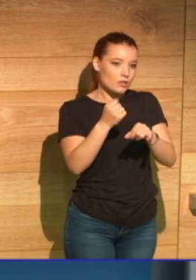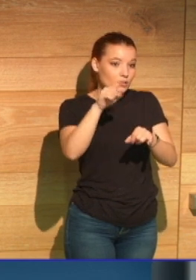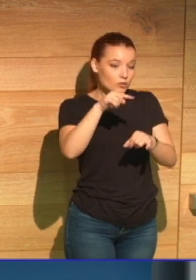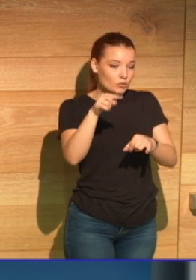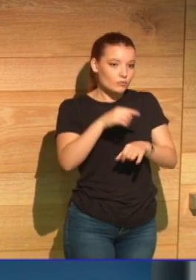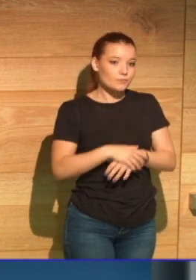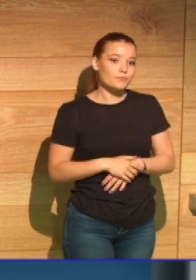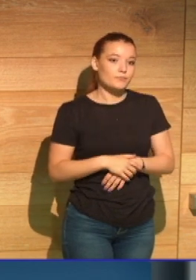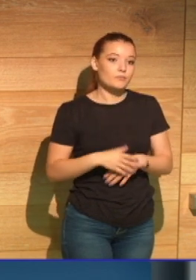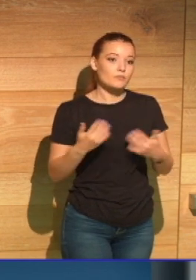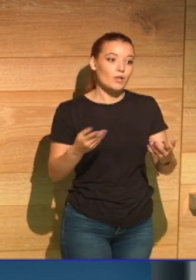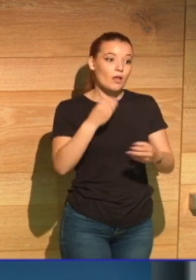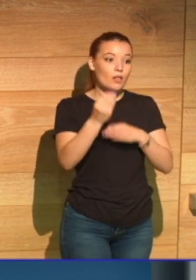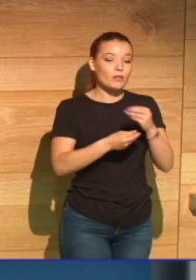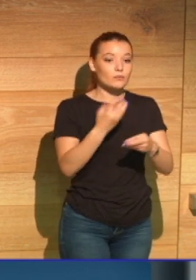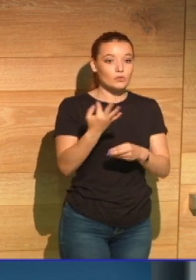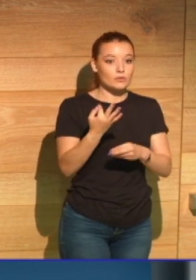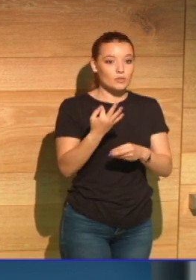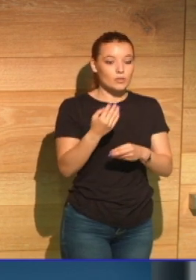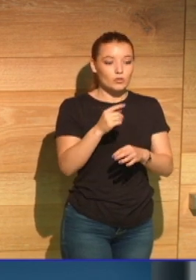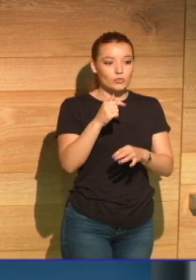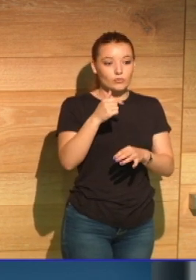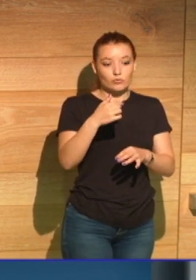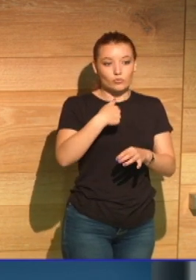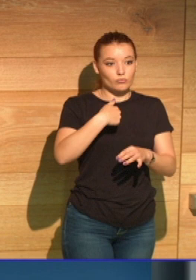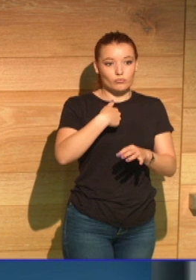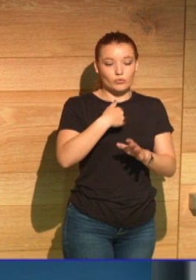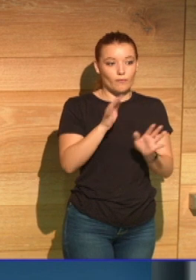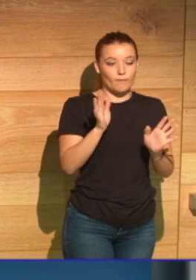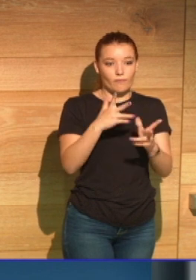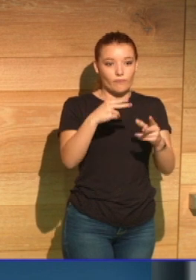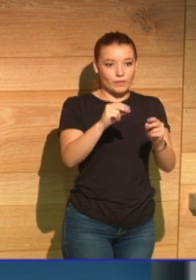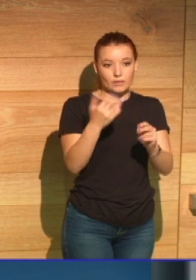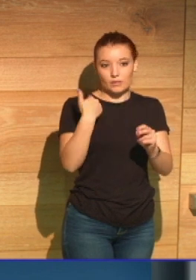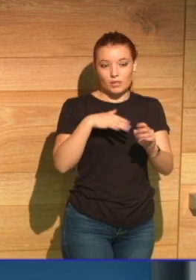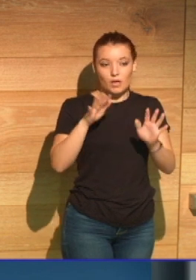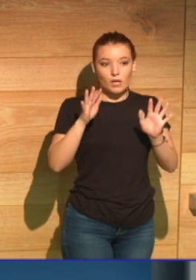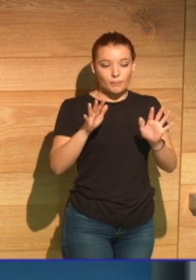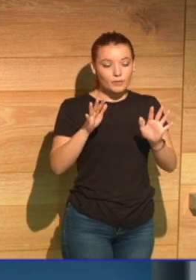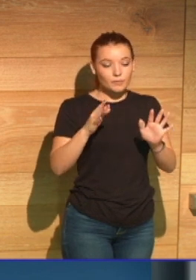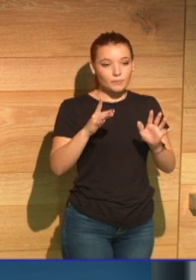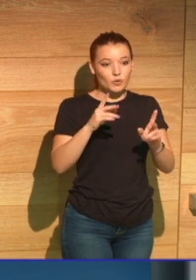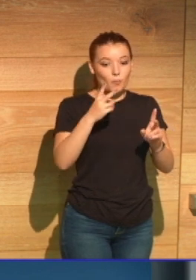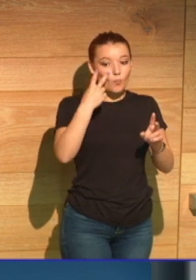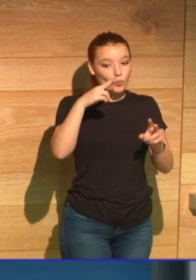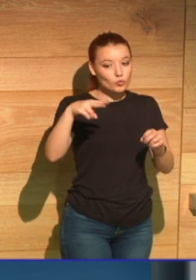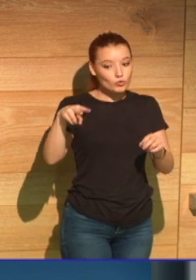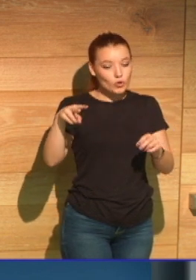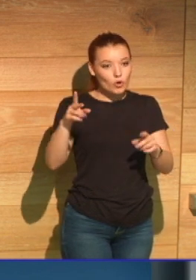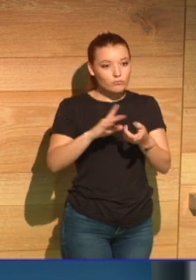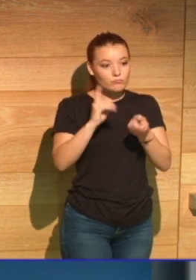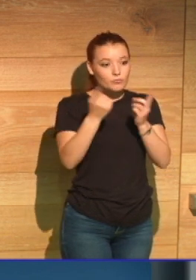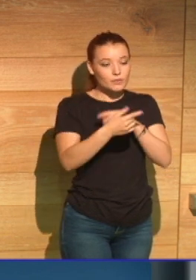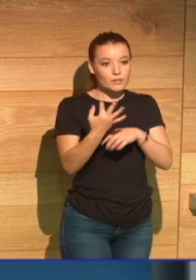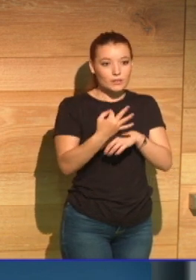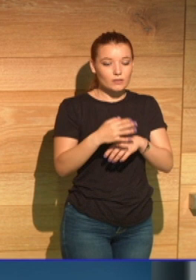Y lo que hicimos ante la pandemia, y con esto cierro nuestro ejercicio, fue que el museo se convirtió de pronto y maravillosamente, a partir del